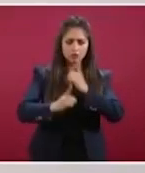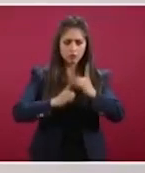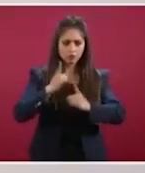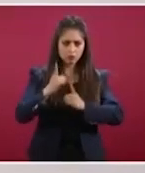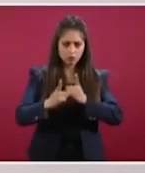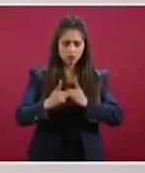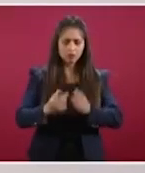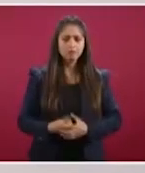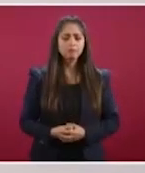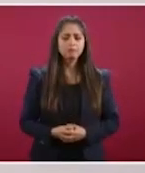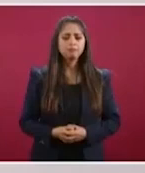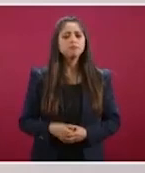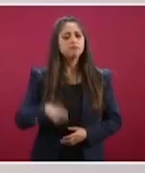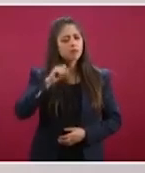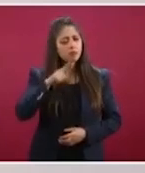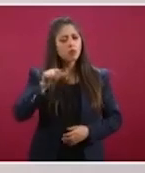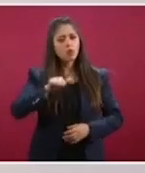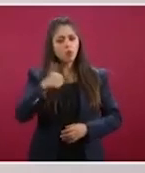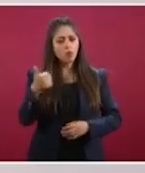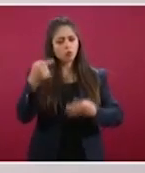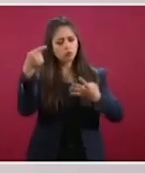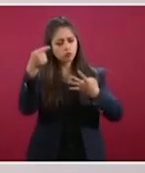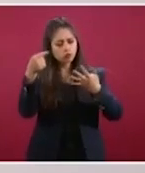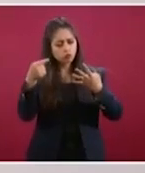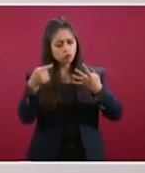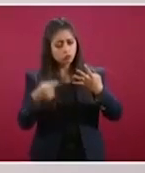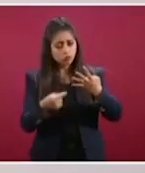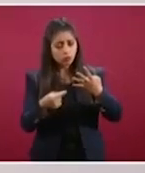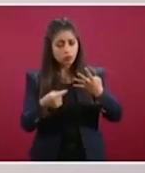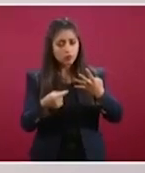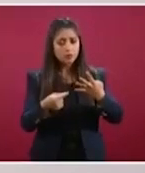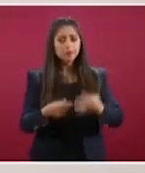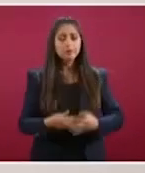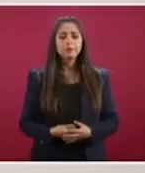entre otras cosas, pero además el deporte